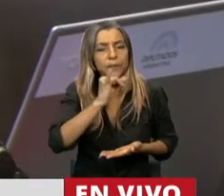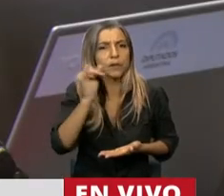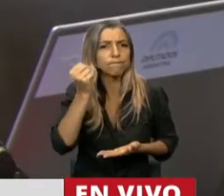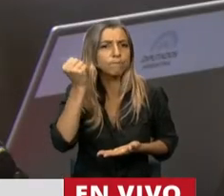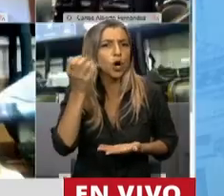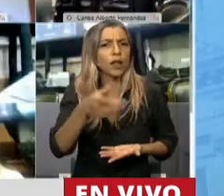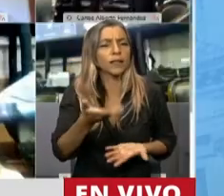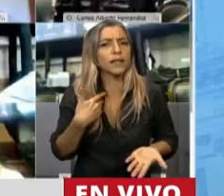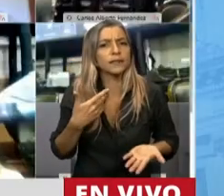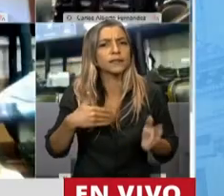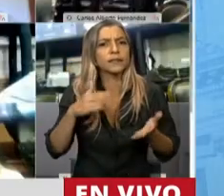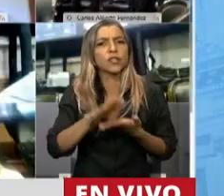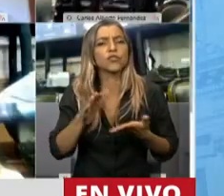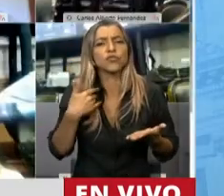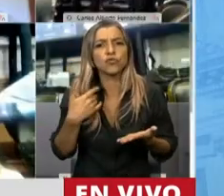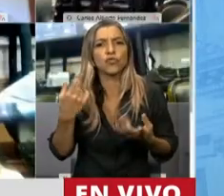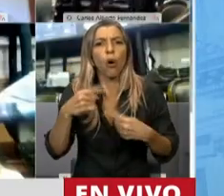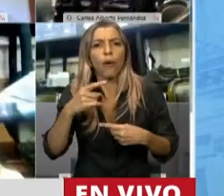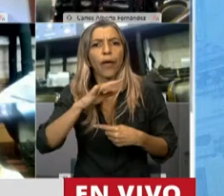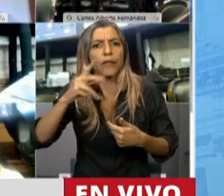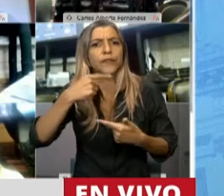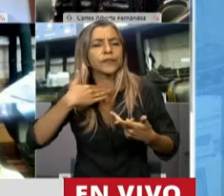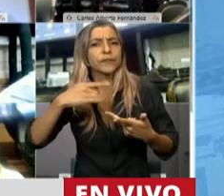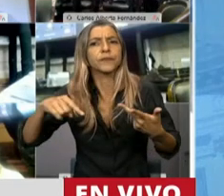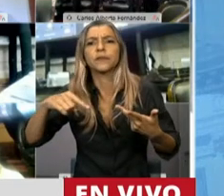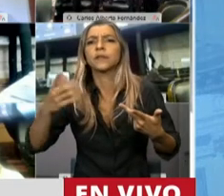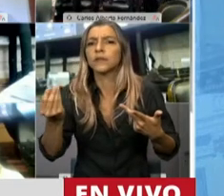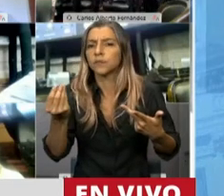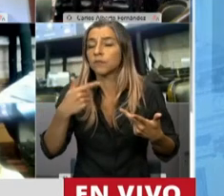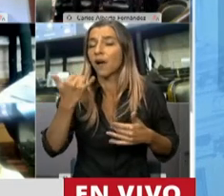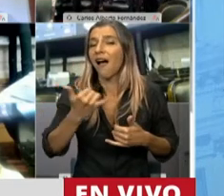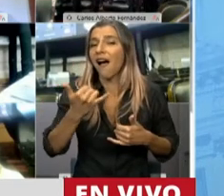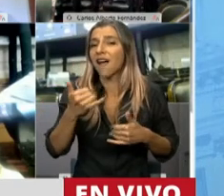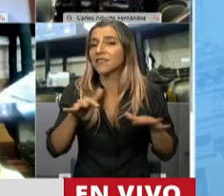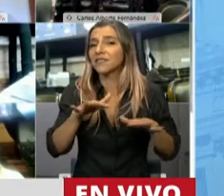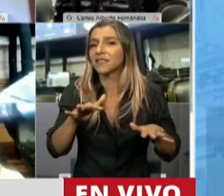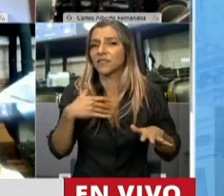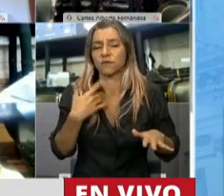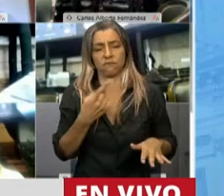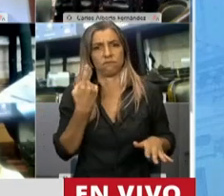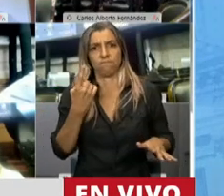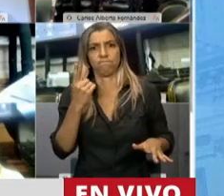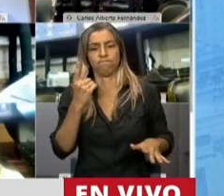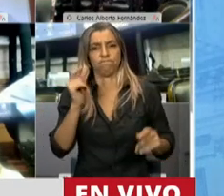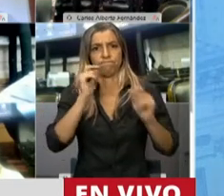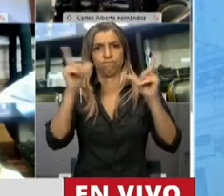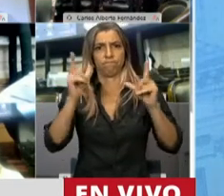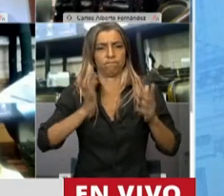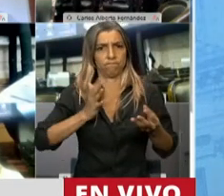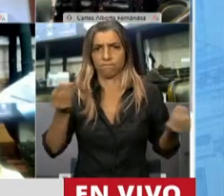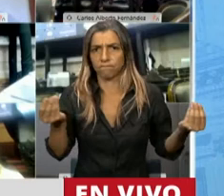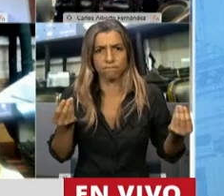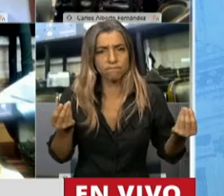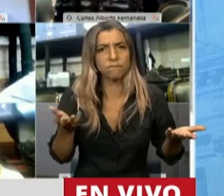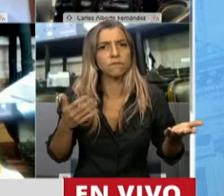hechos delictivos que se suceden en las condiciones más inesperadas a todo lo que es la